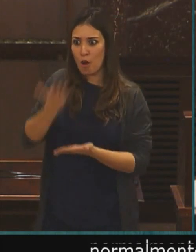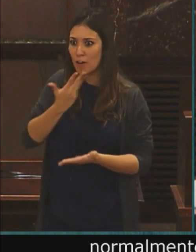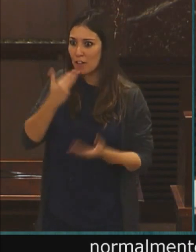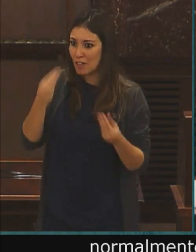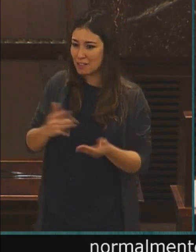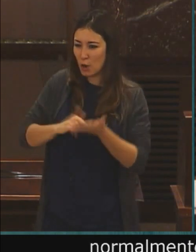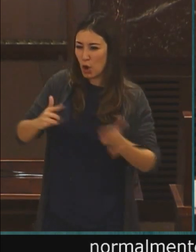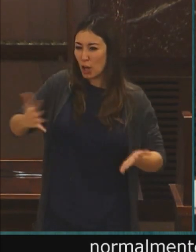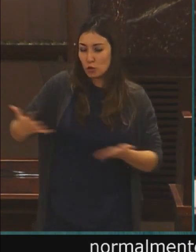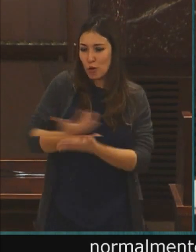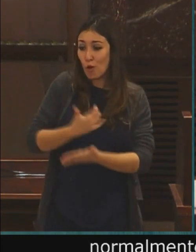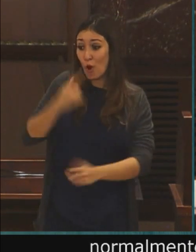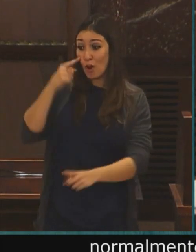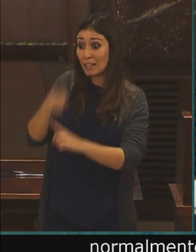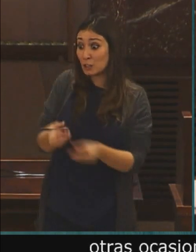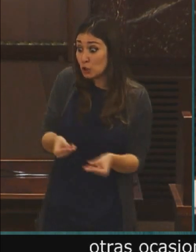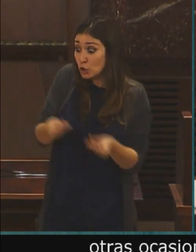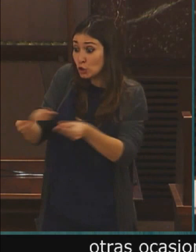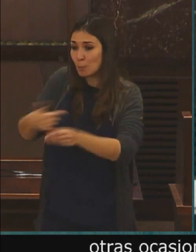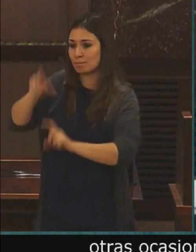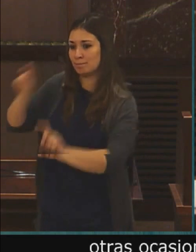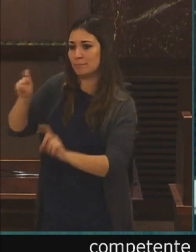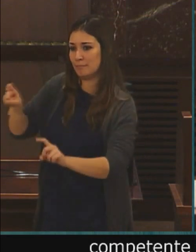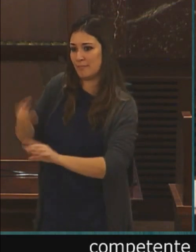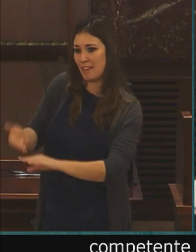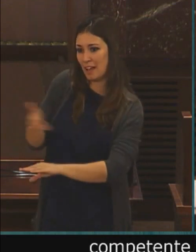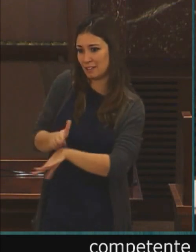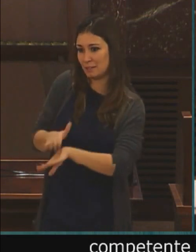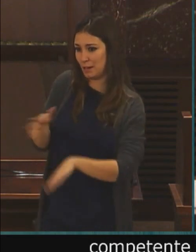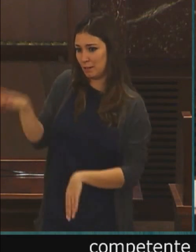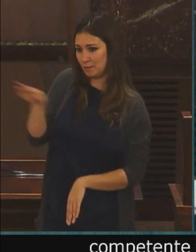ayuda a la persona sordociega a dar uso a todo lo que se le ha enseñado.